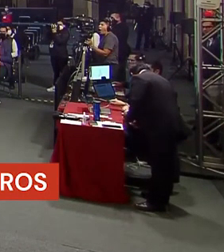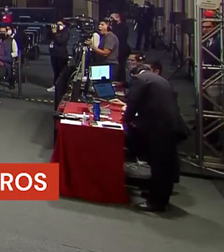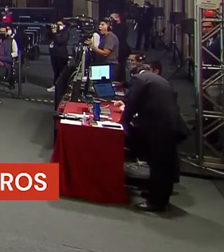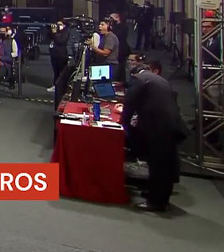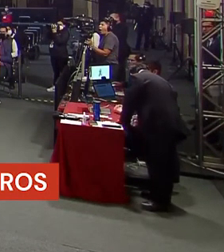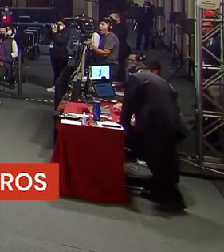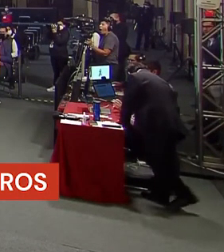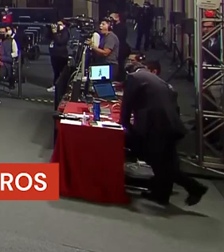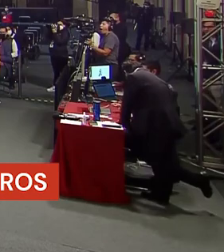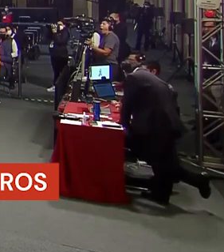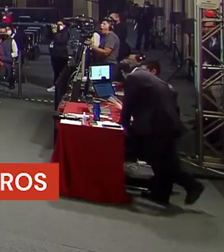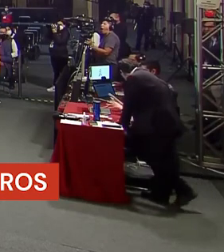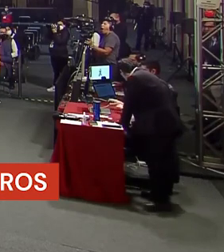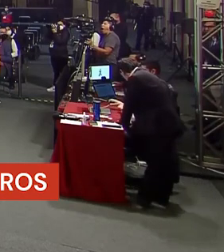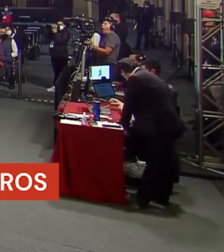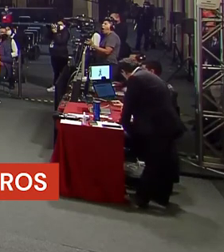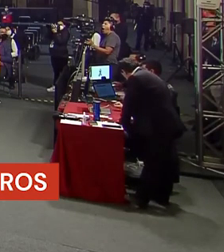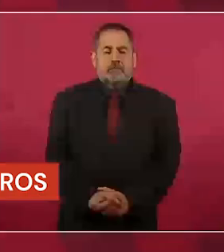Desde